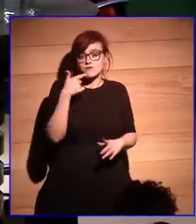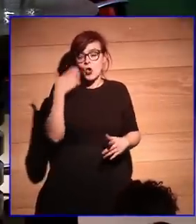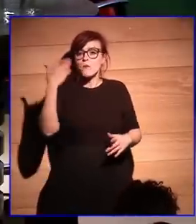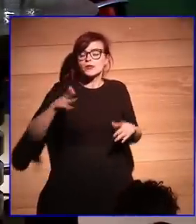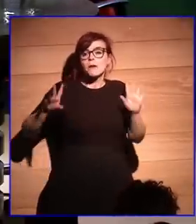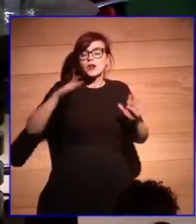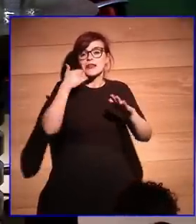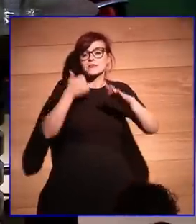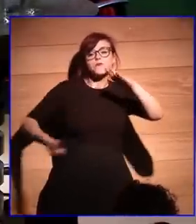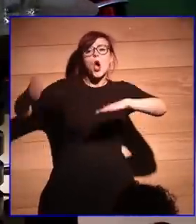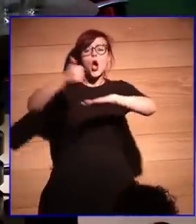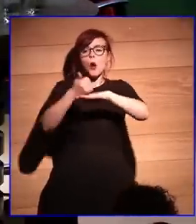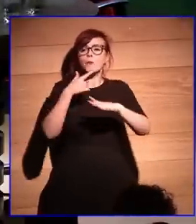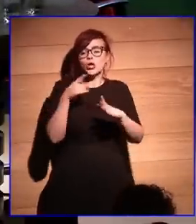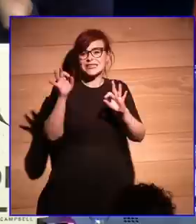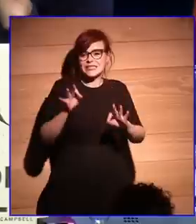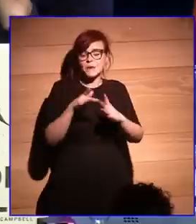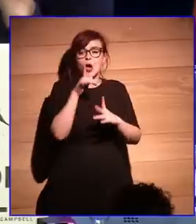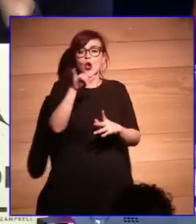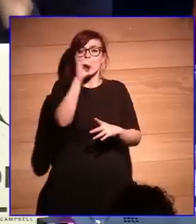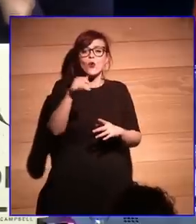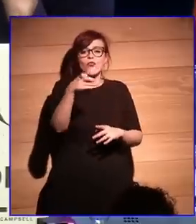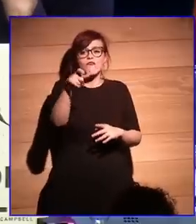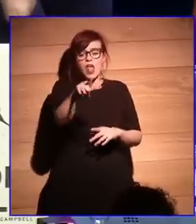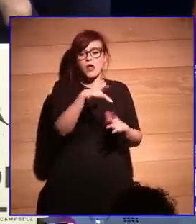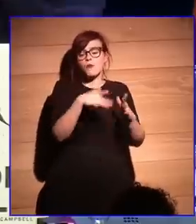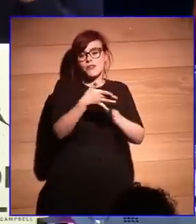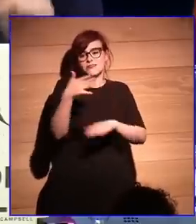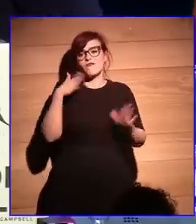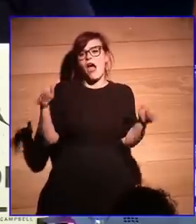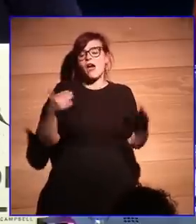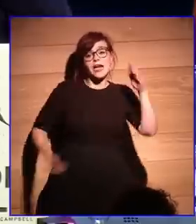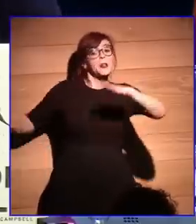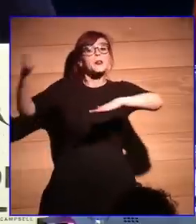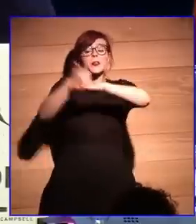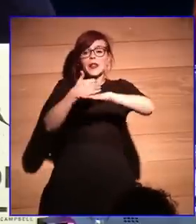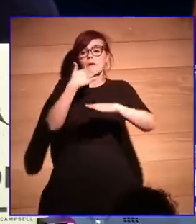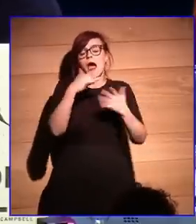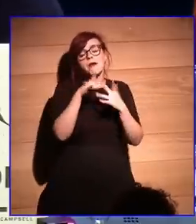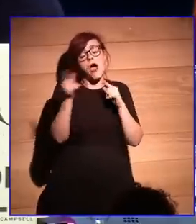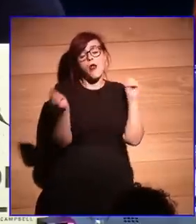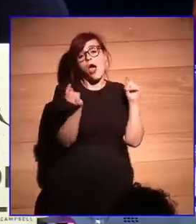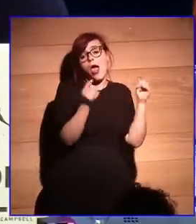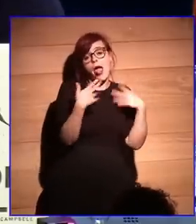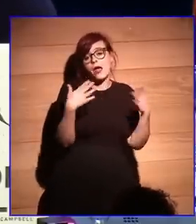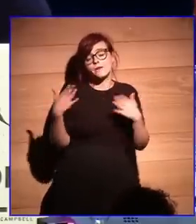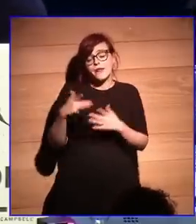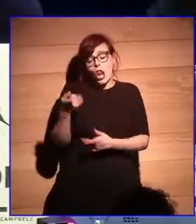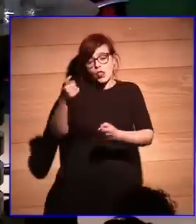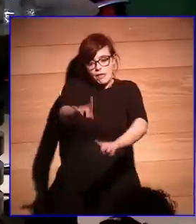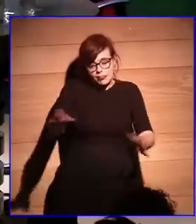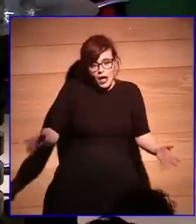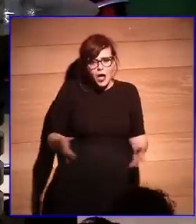importante la potestad casi. La potestad. Entonces, sí. Luzbel sería una potestad. Posiblemente fue una potestad. Bueno, pues no vamos a polemizar ahora con el tema.